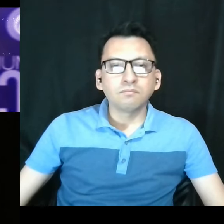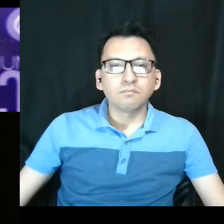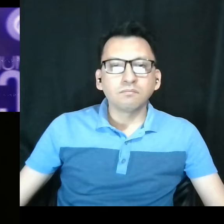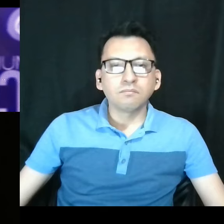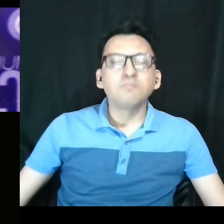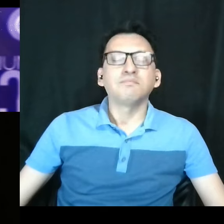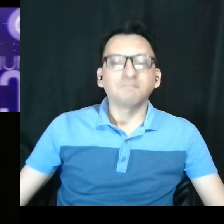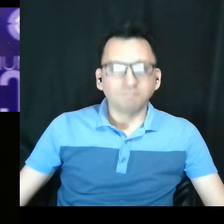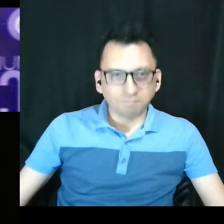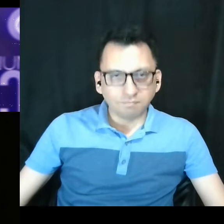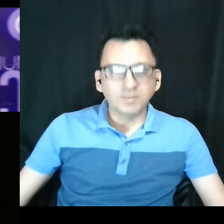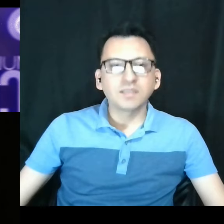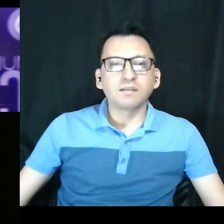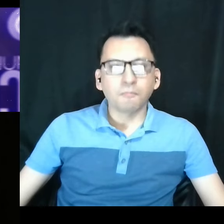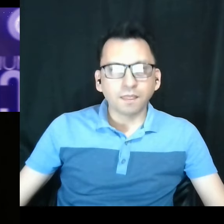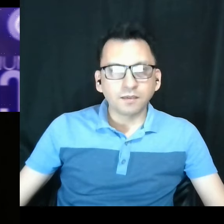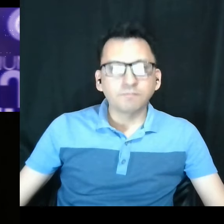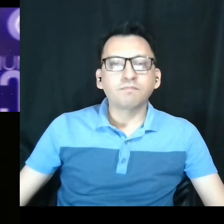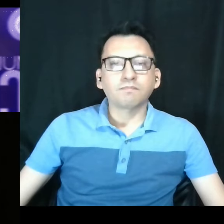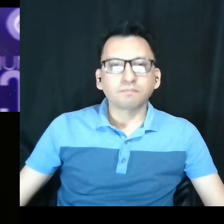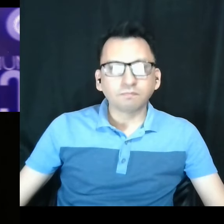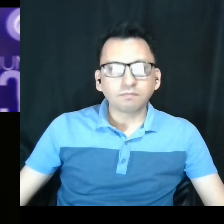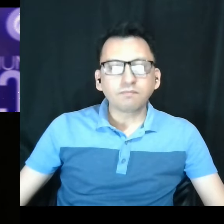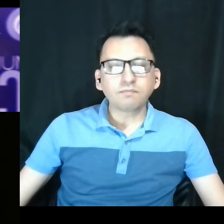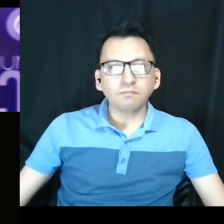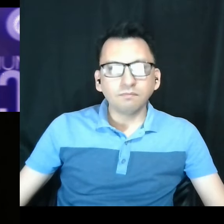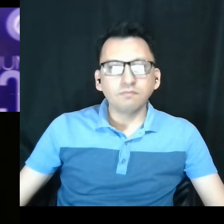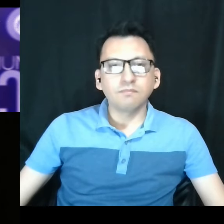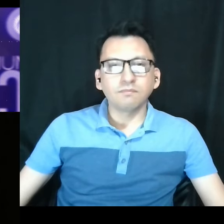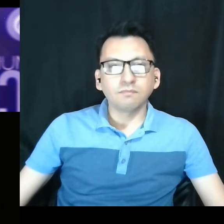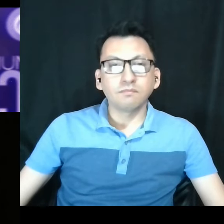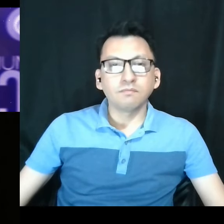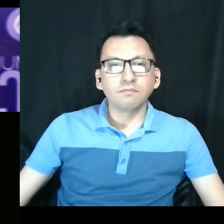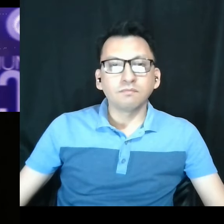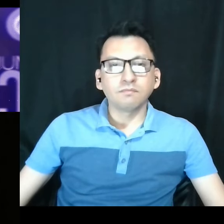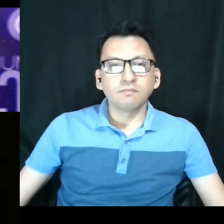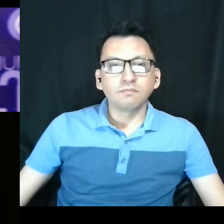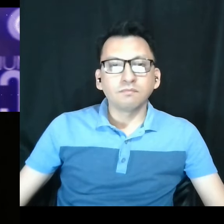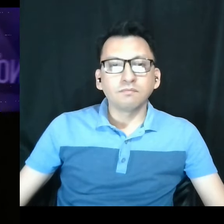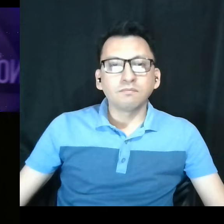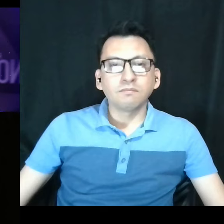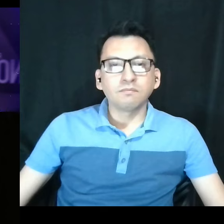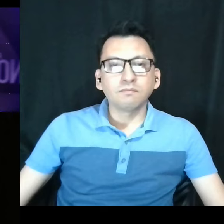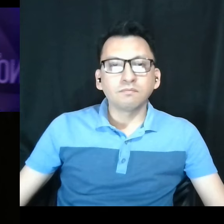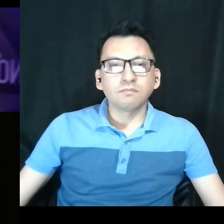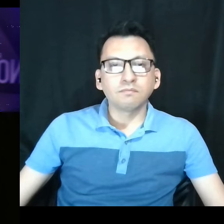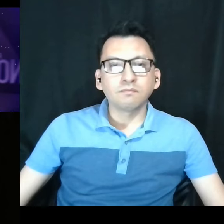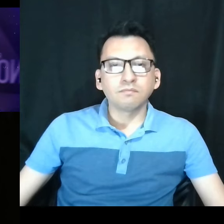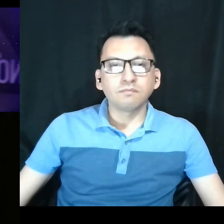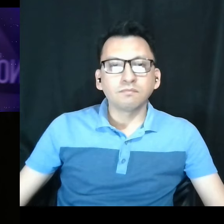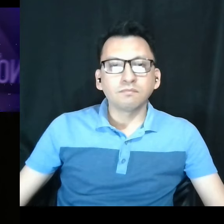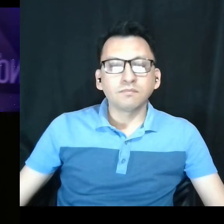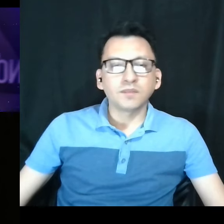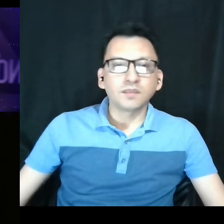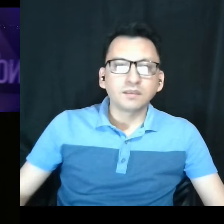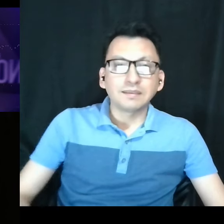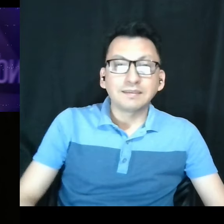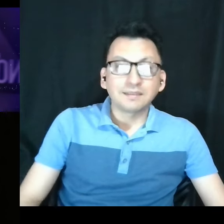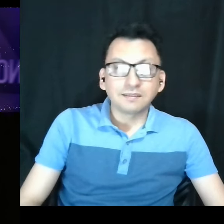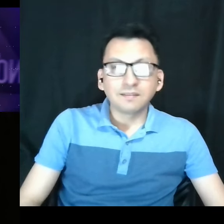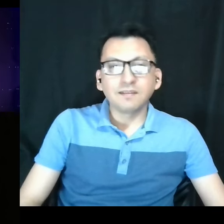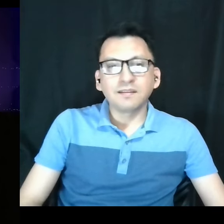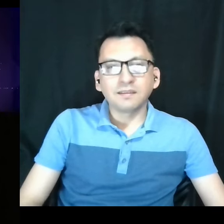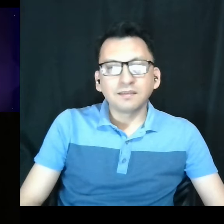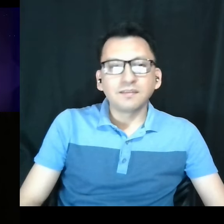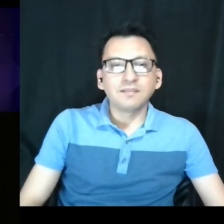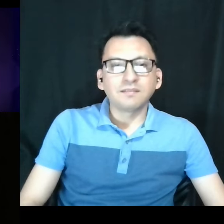funciona así la alianza para favorecer a la oposición de Norma Piña y de algunos ministros de la corte para pero Samuel García era oposición Ah sí pero